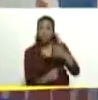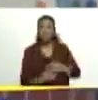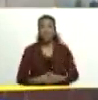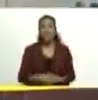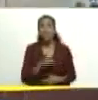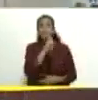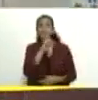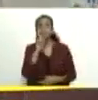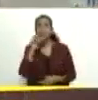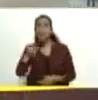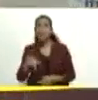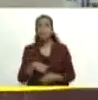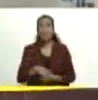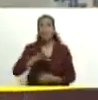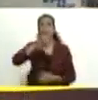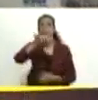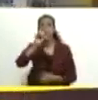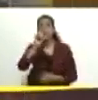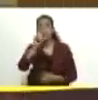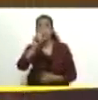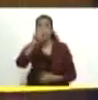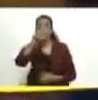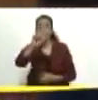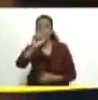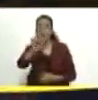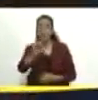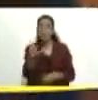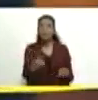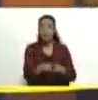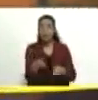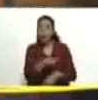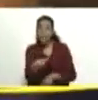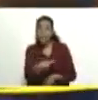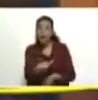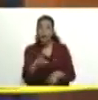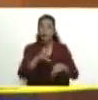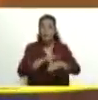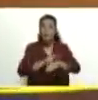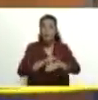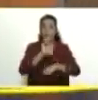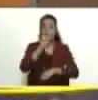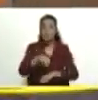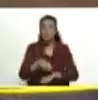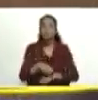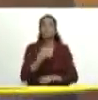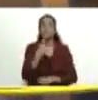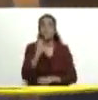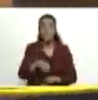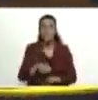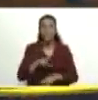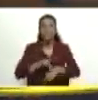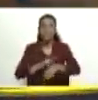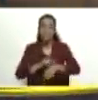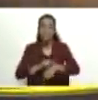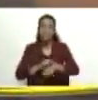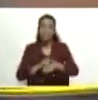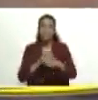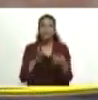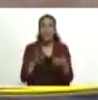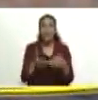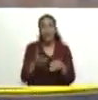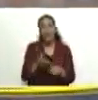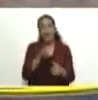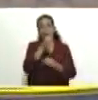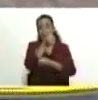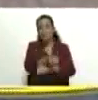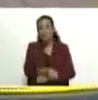Yormari Landero. ¿Ustedes son médicas las dos? ¿Tú estudiaste dónde? Soy médico de la primera corte, egresada